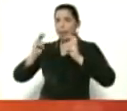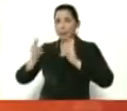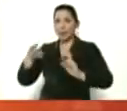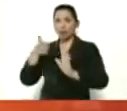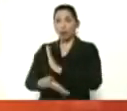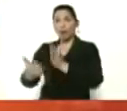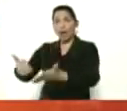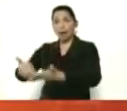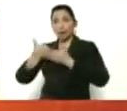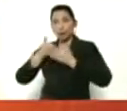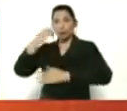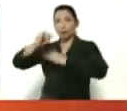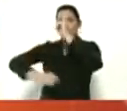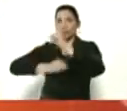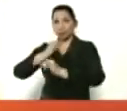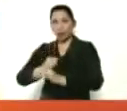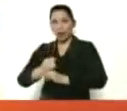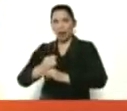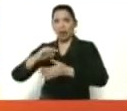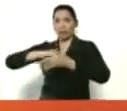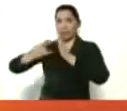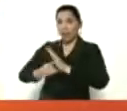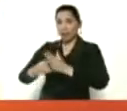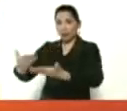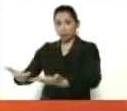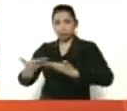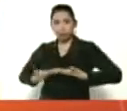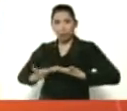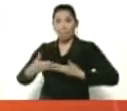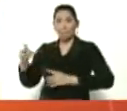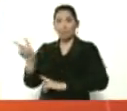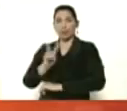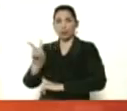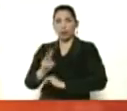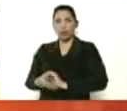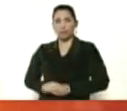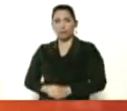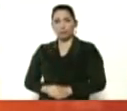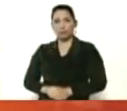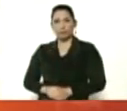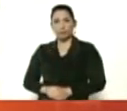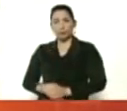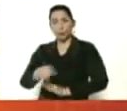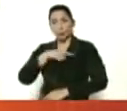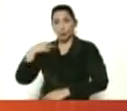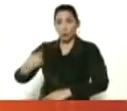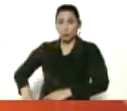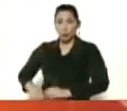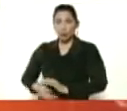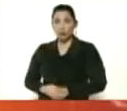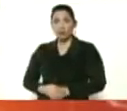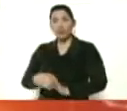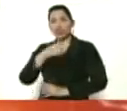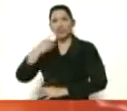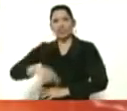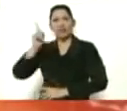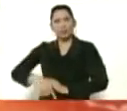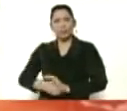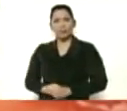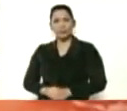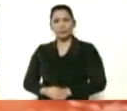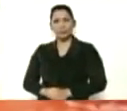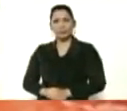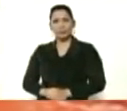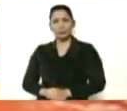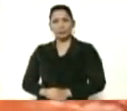esta ayuda internacional, ayuda técnica que ha recibido Venezuela, de Rusia, de China. Y también usted